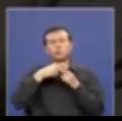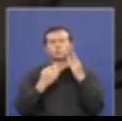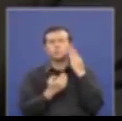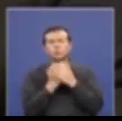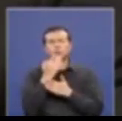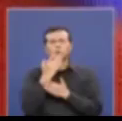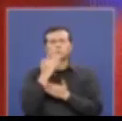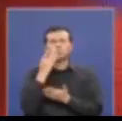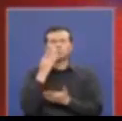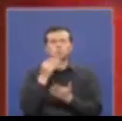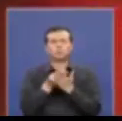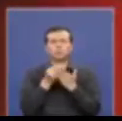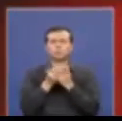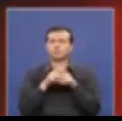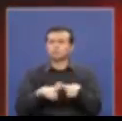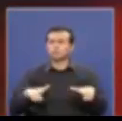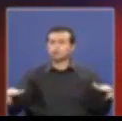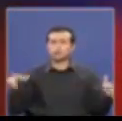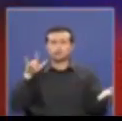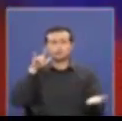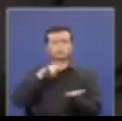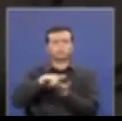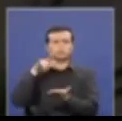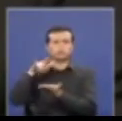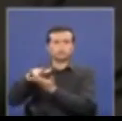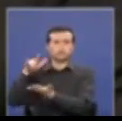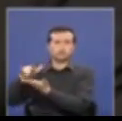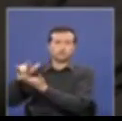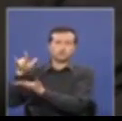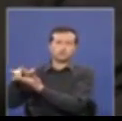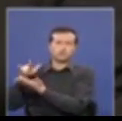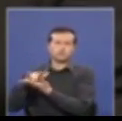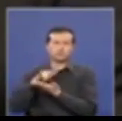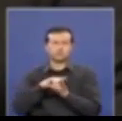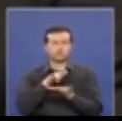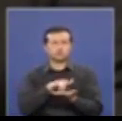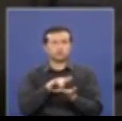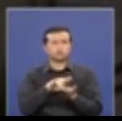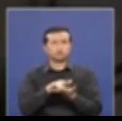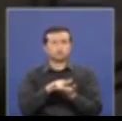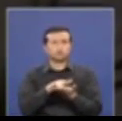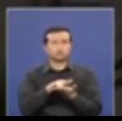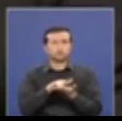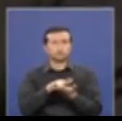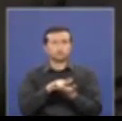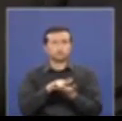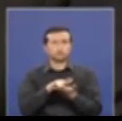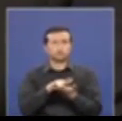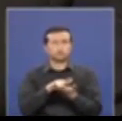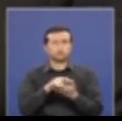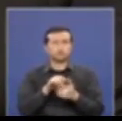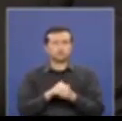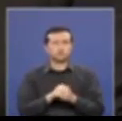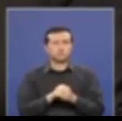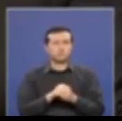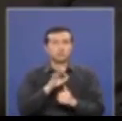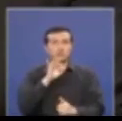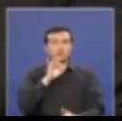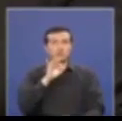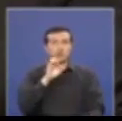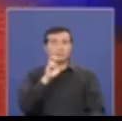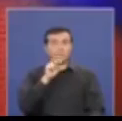nuevos, es todo un escuadrón nuevo. Sí, sí. Son de la Airbus, son esos helicópteros. Fénix.